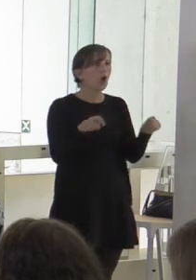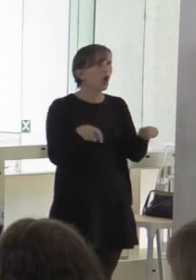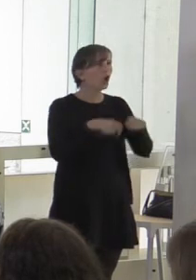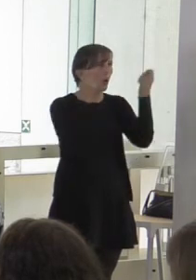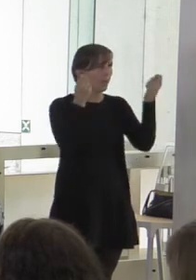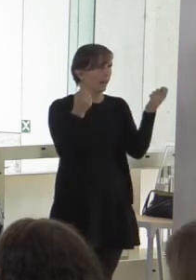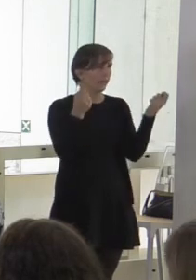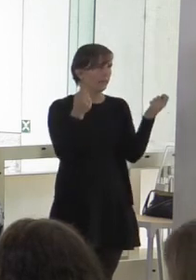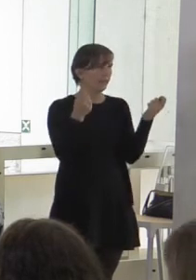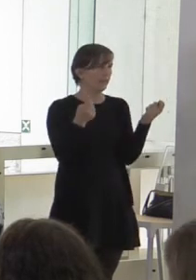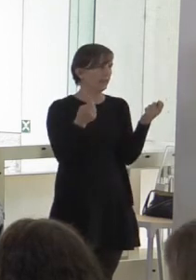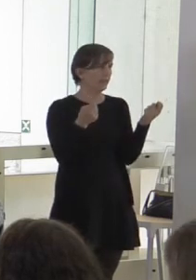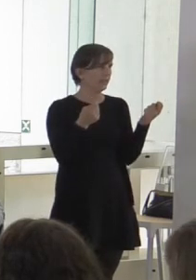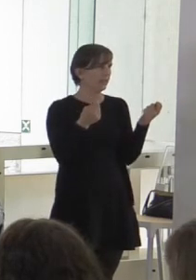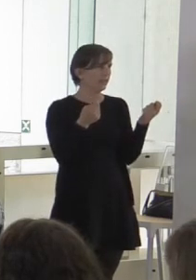algunas de las